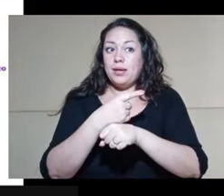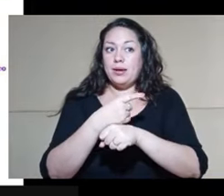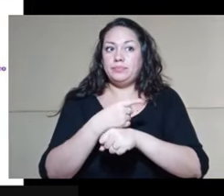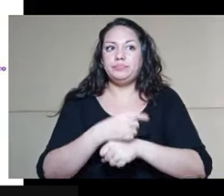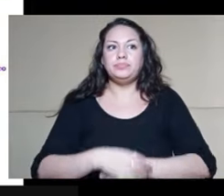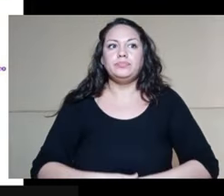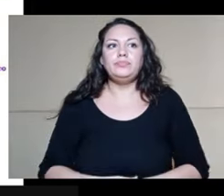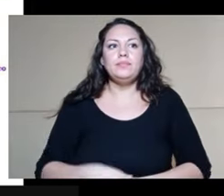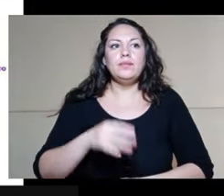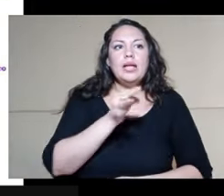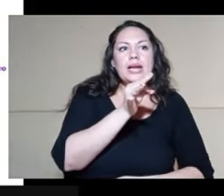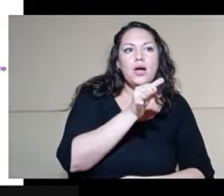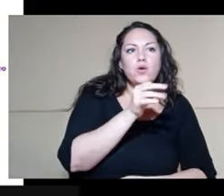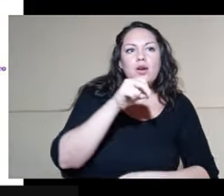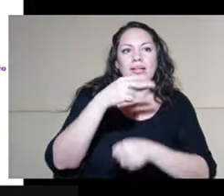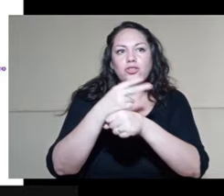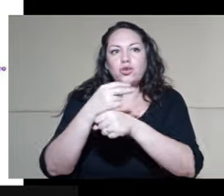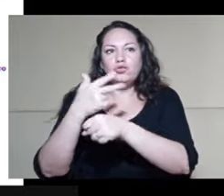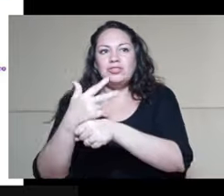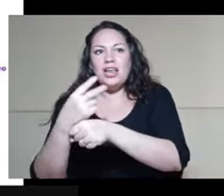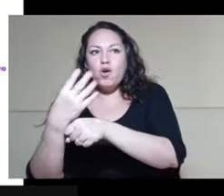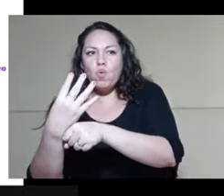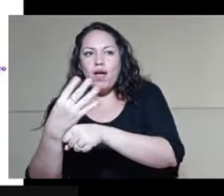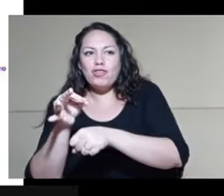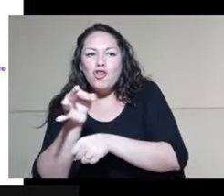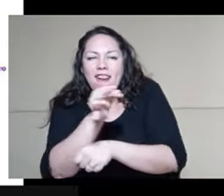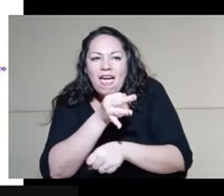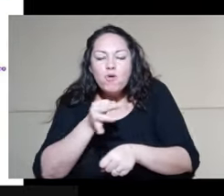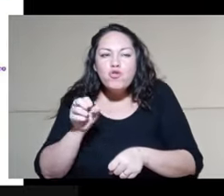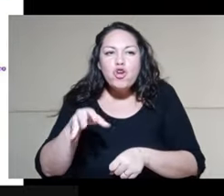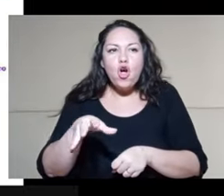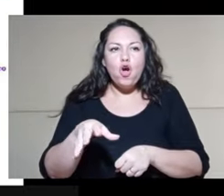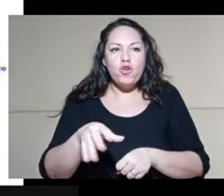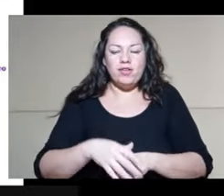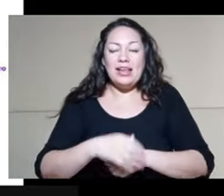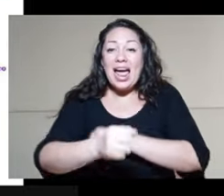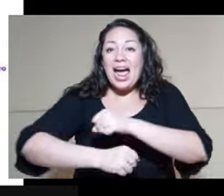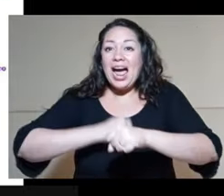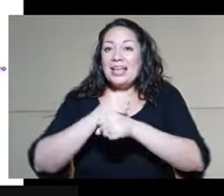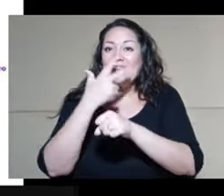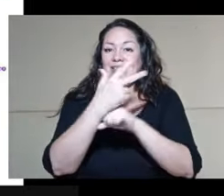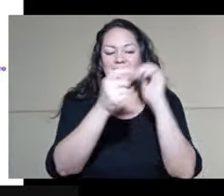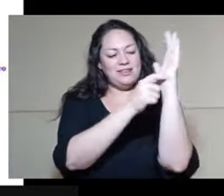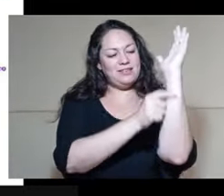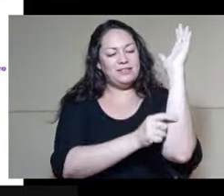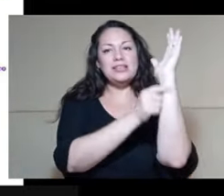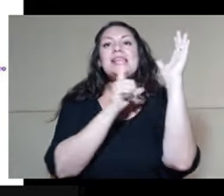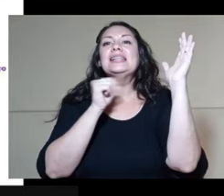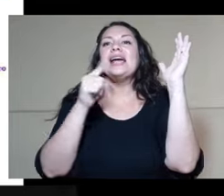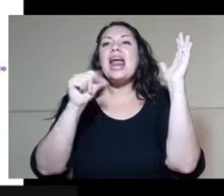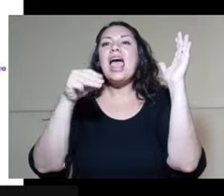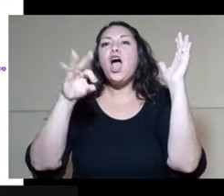la médula espinal en el asta posterior, sube, se cruza en el bulbo, sube el haz espinotalámico anterior, sube hasta la